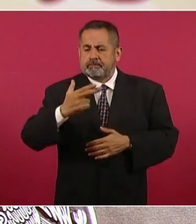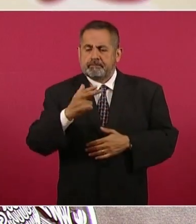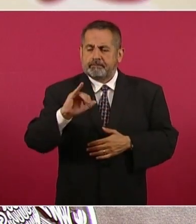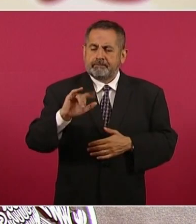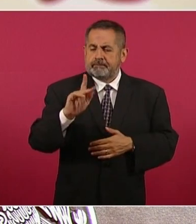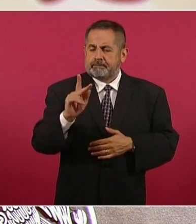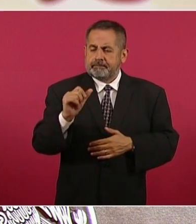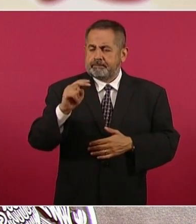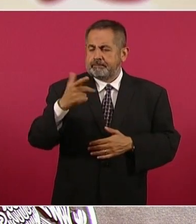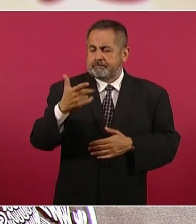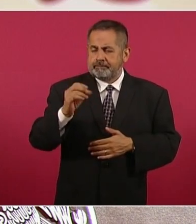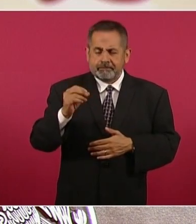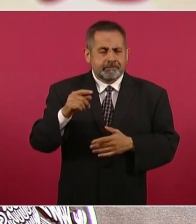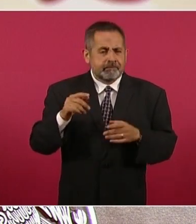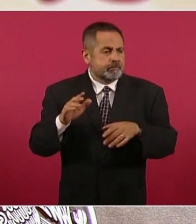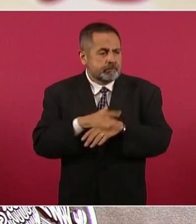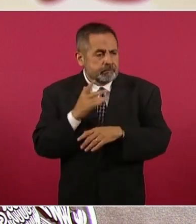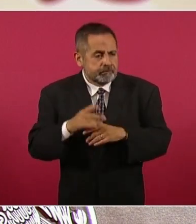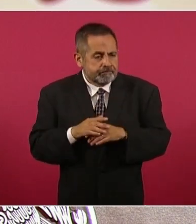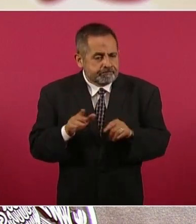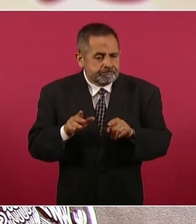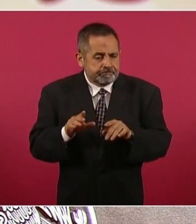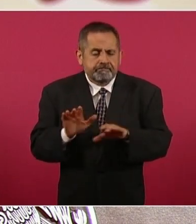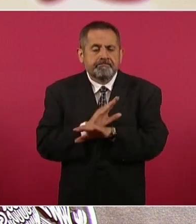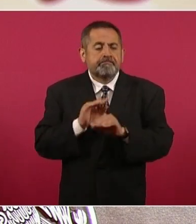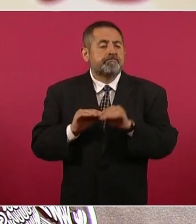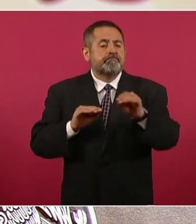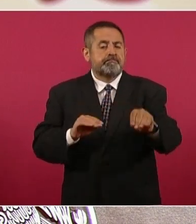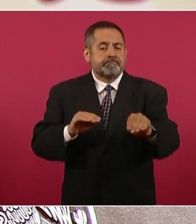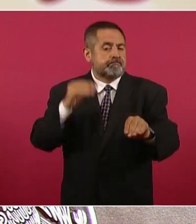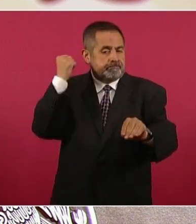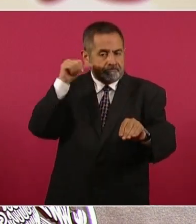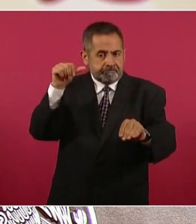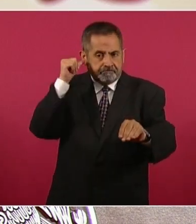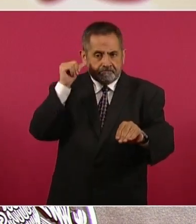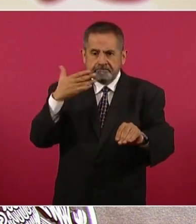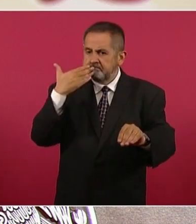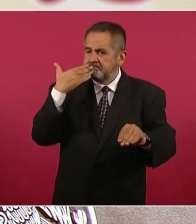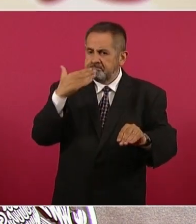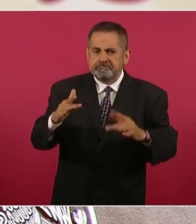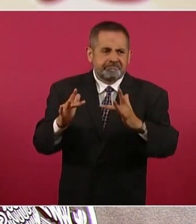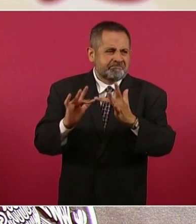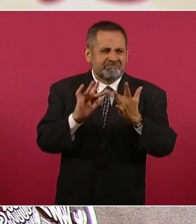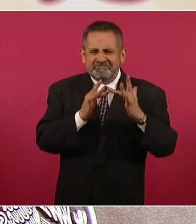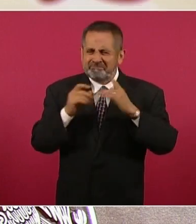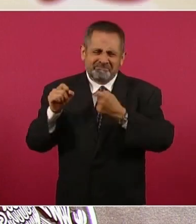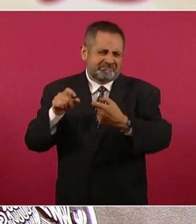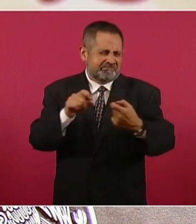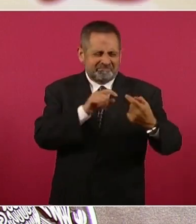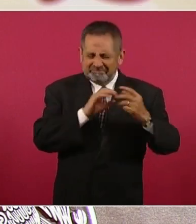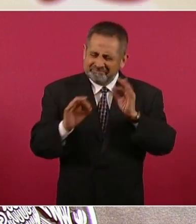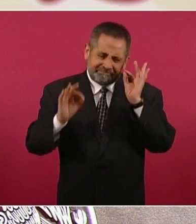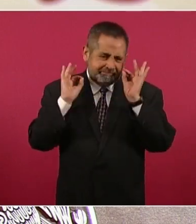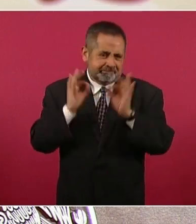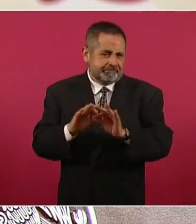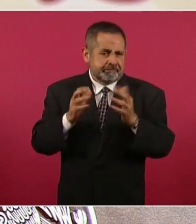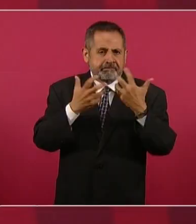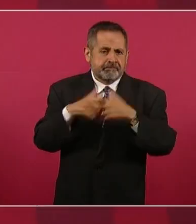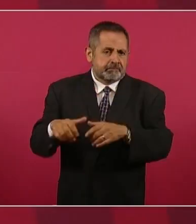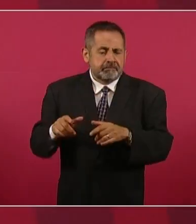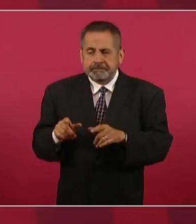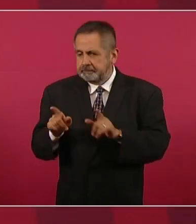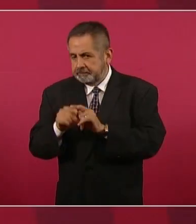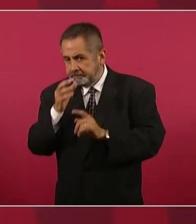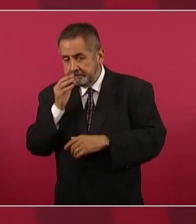pues cambió Acapulco porque es un centro de comunicación para lo que estamos viendo hoy y en concreto, y con esto